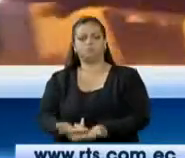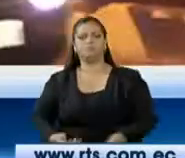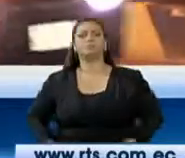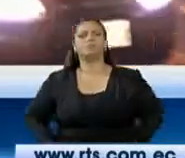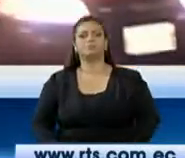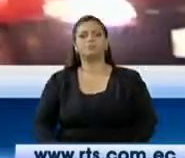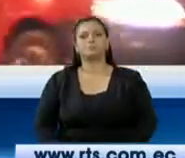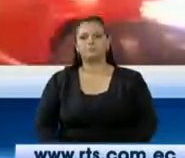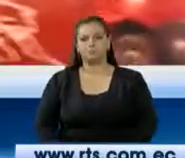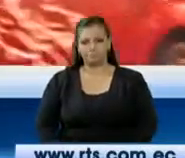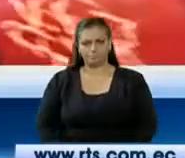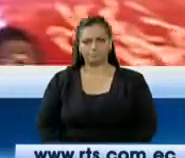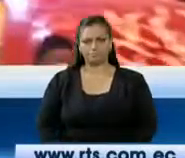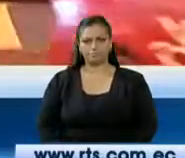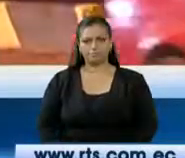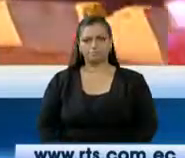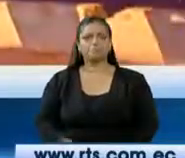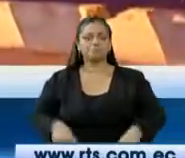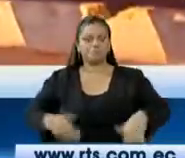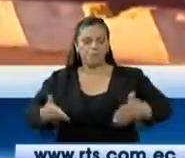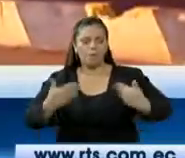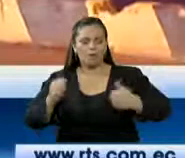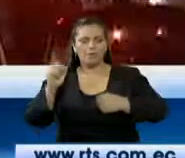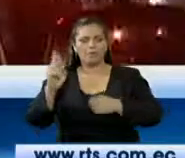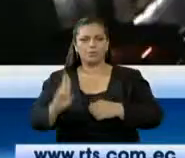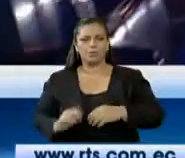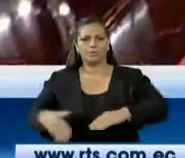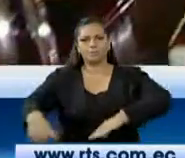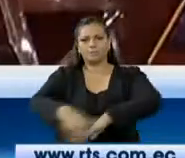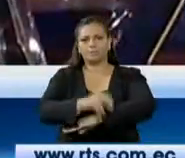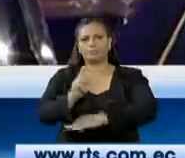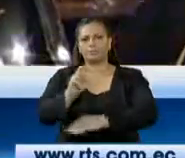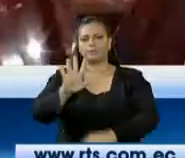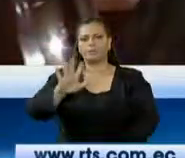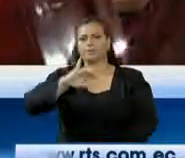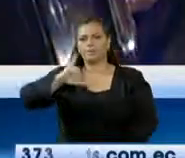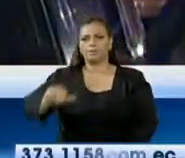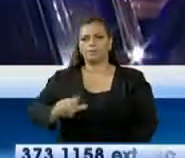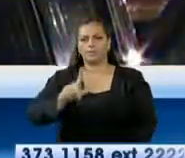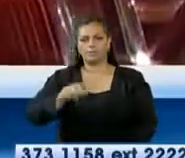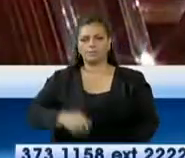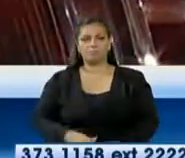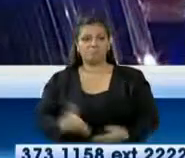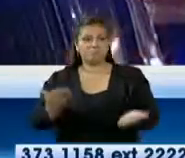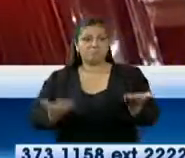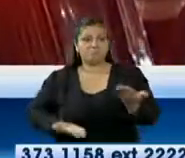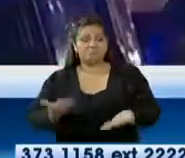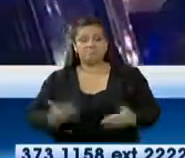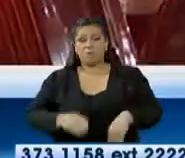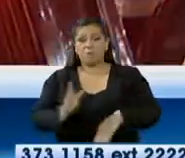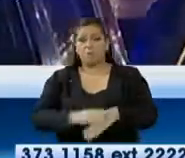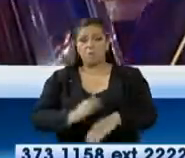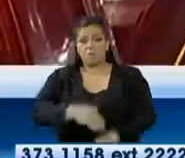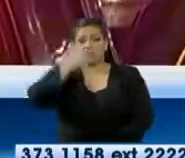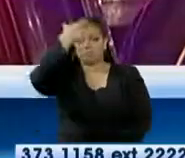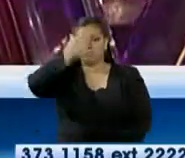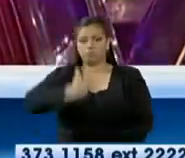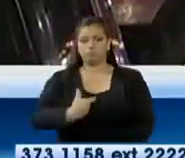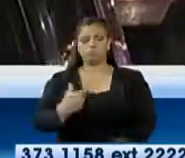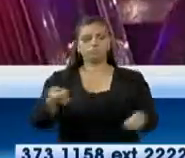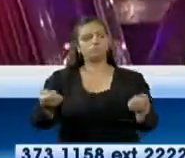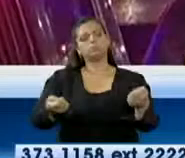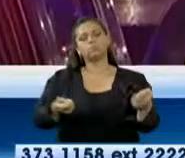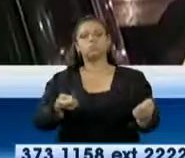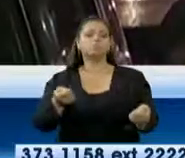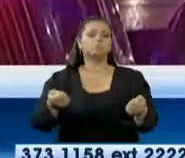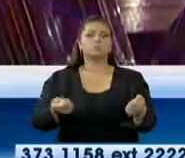Julio y Vicente Trujillo, al sur de Guayaquil. El conductor no ha tomado las 10 precauciones, se ha pegado mucho y